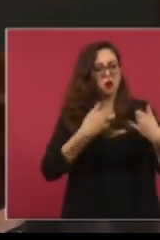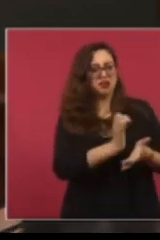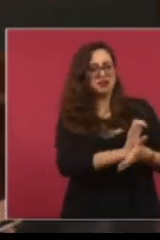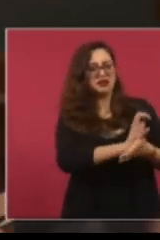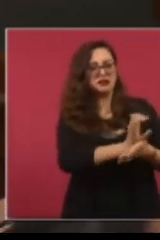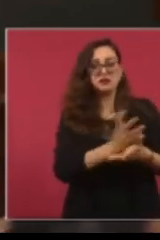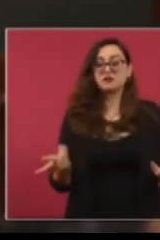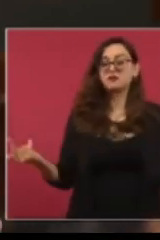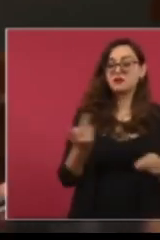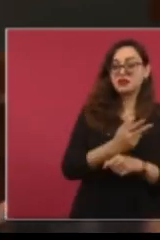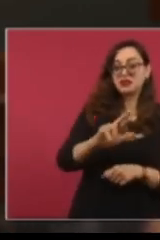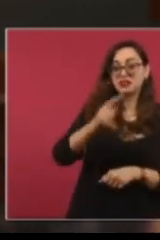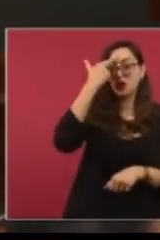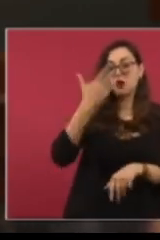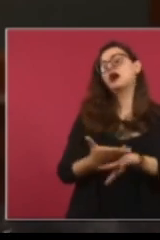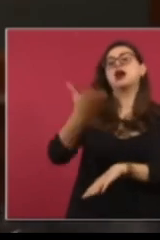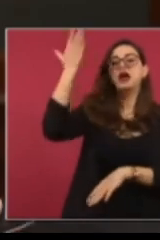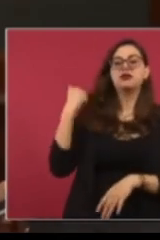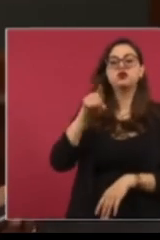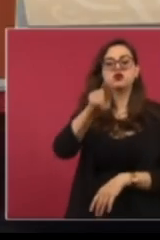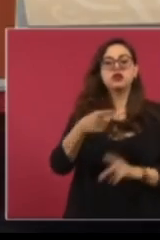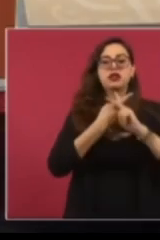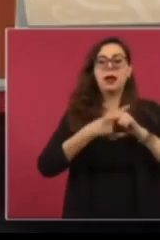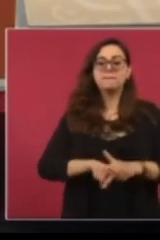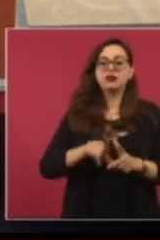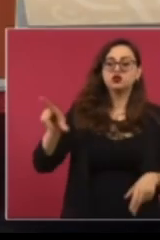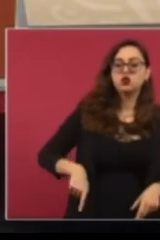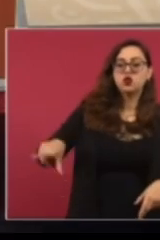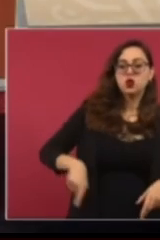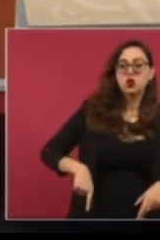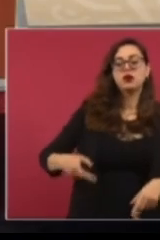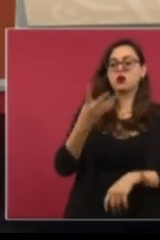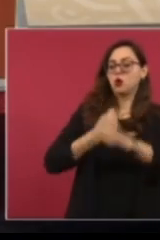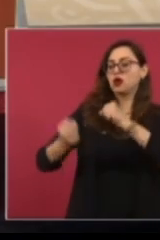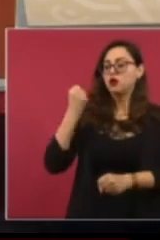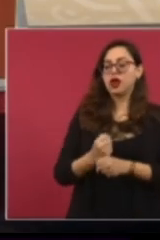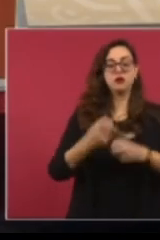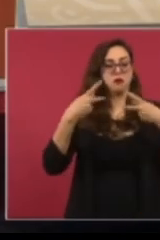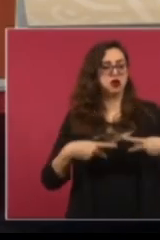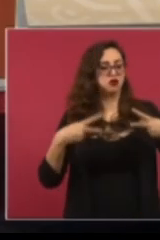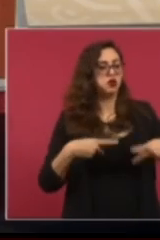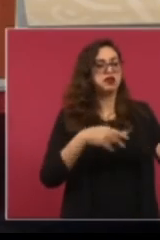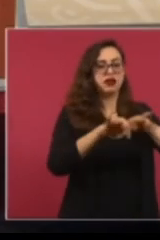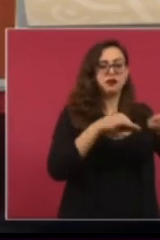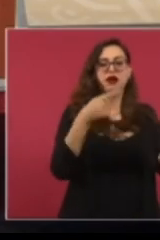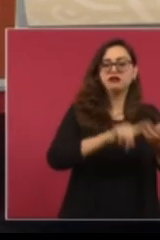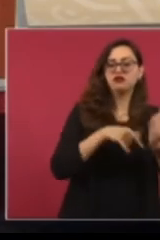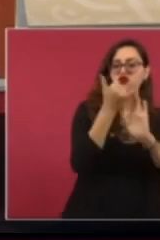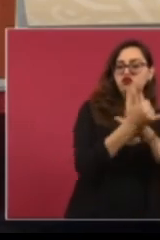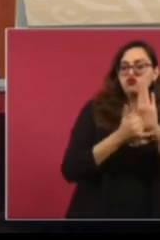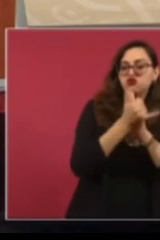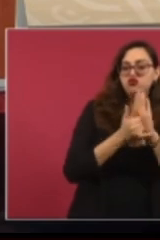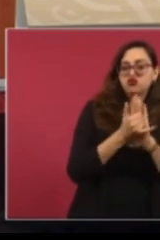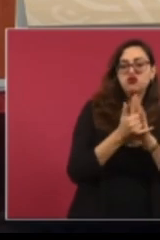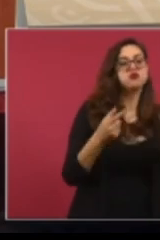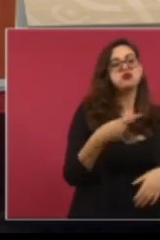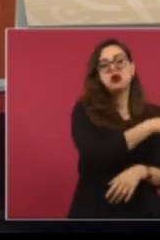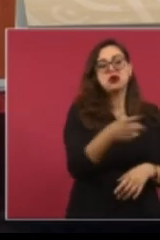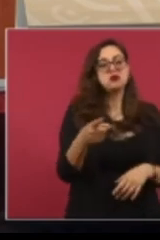por este güey pues tarde o temprano los va a traicionar como traicionó a los youtuberos y si no vamos viendo este video porque